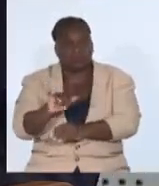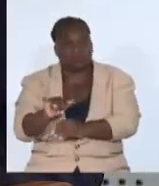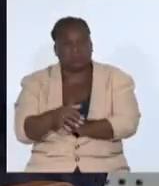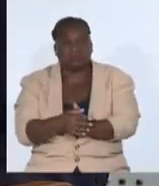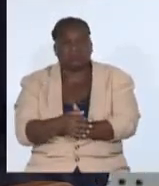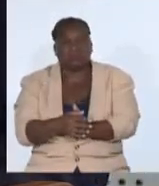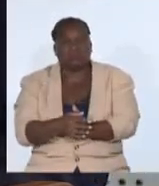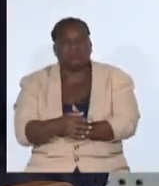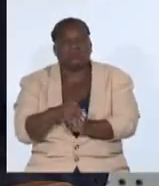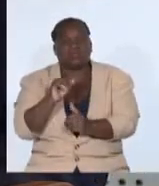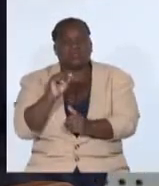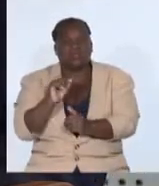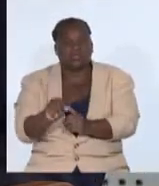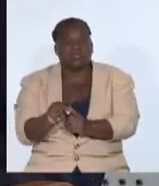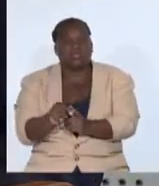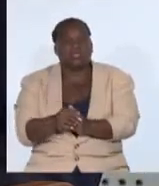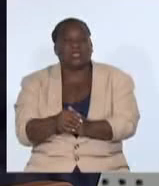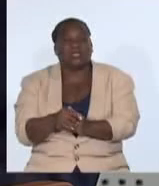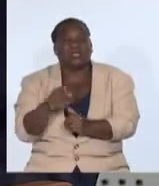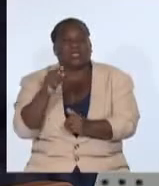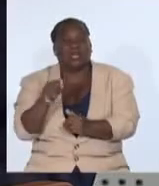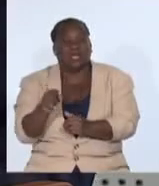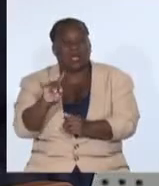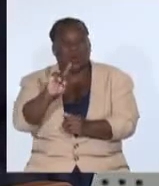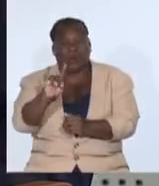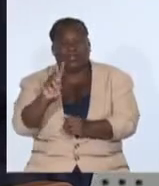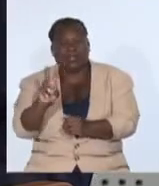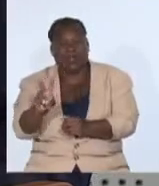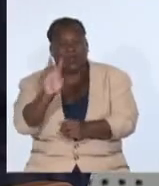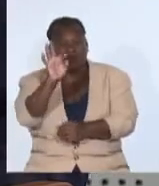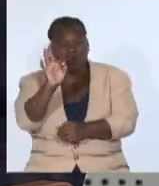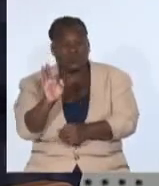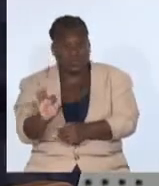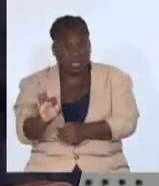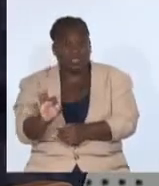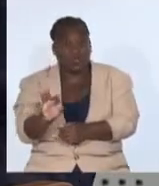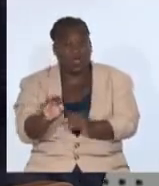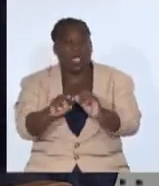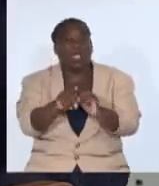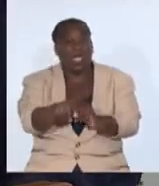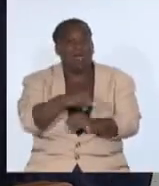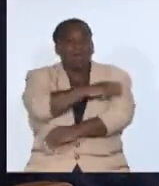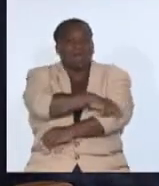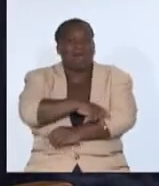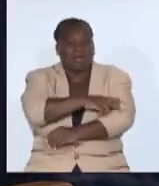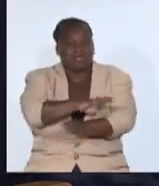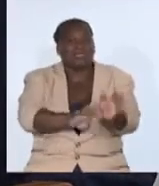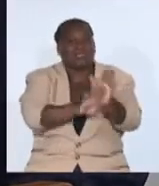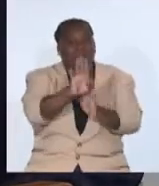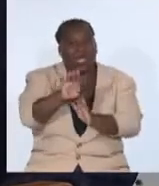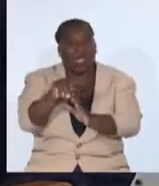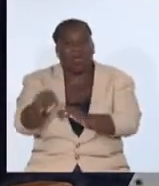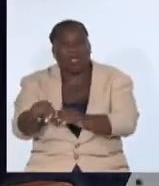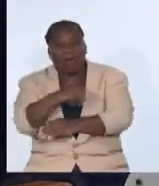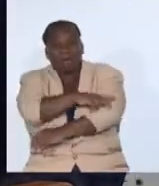sin litoral frente al 92% con acceso en los países desarrollados